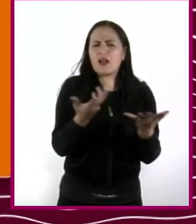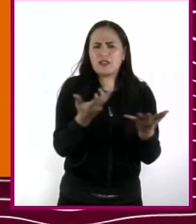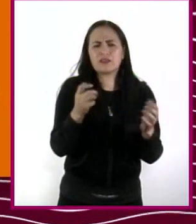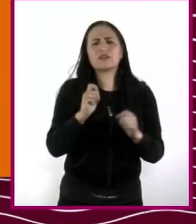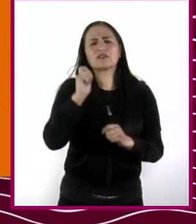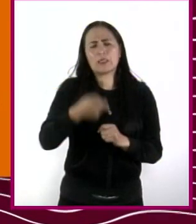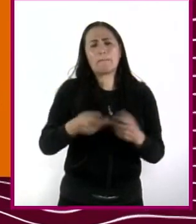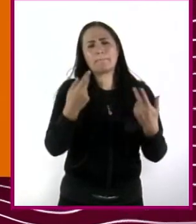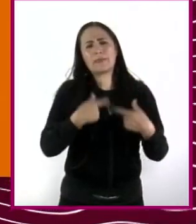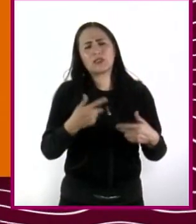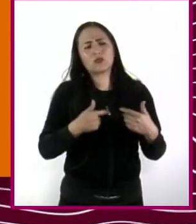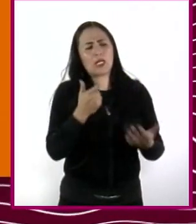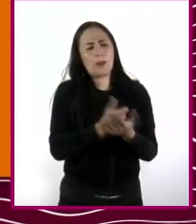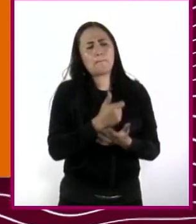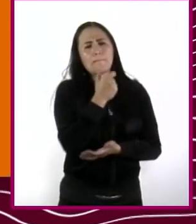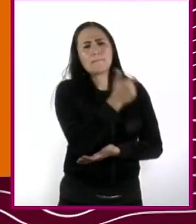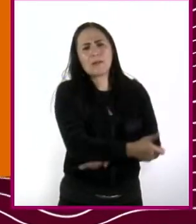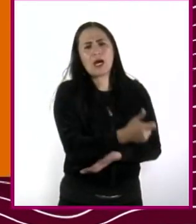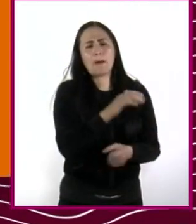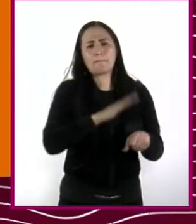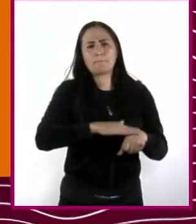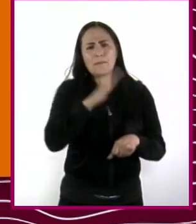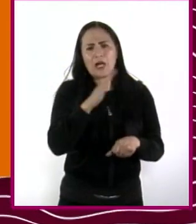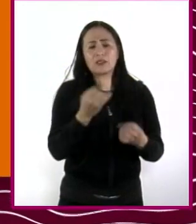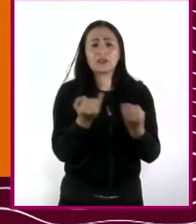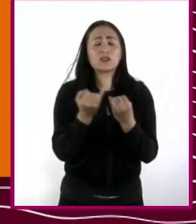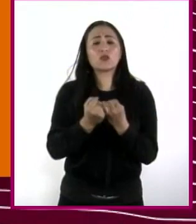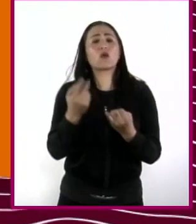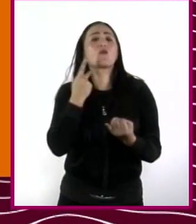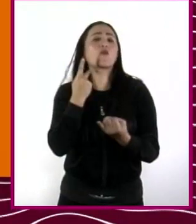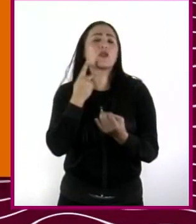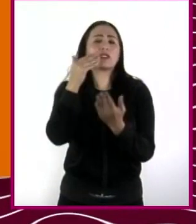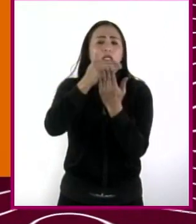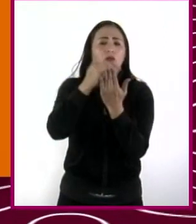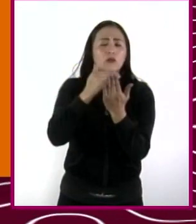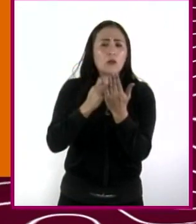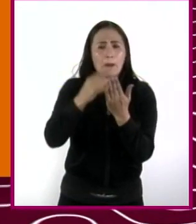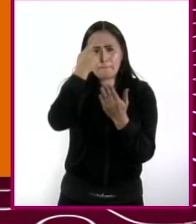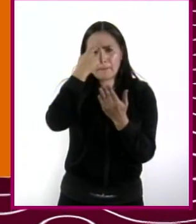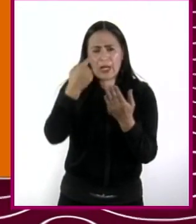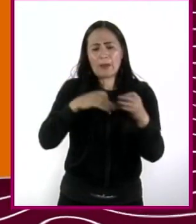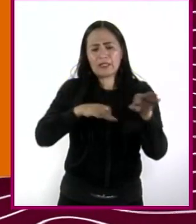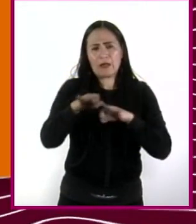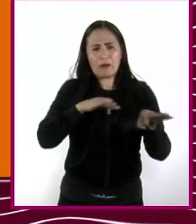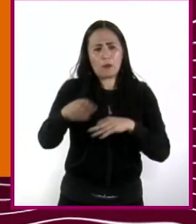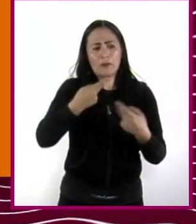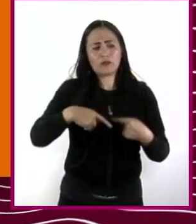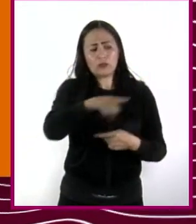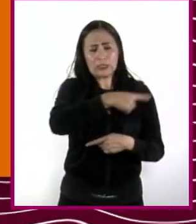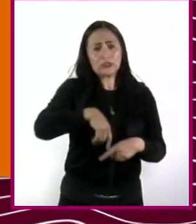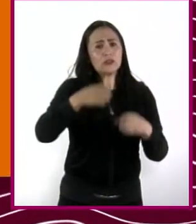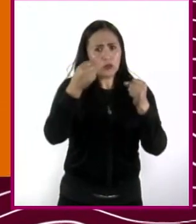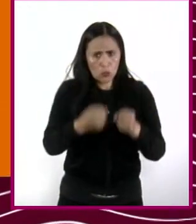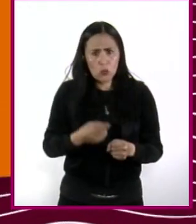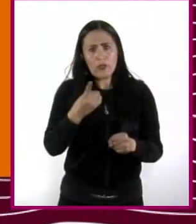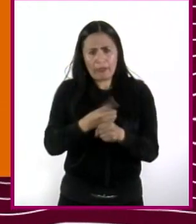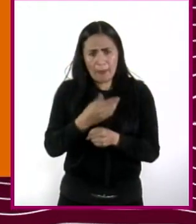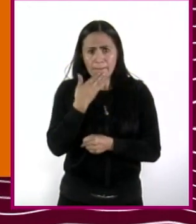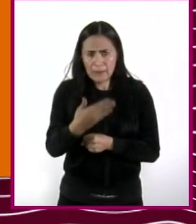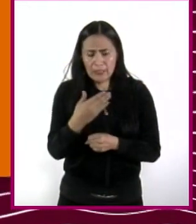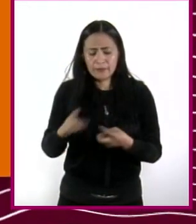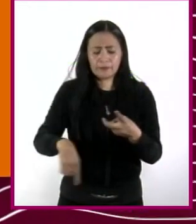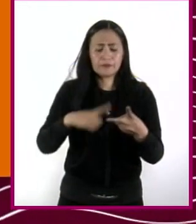de las personas y se implementaron políticas de seguridad laboral para los trabajadores. En el tema